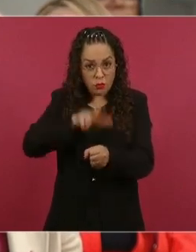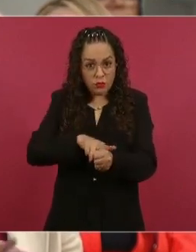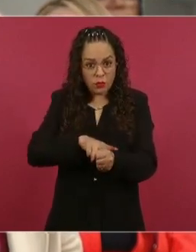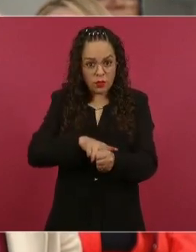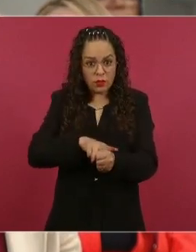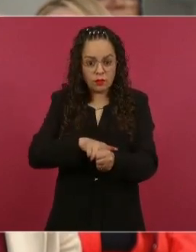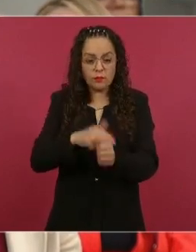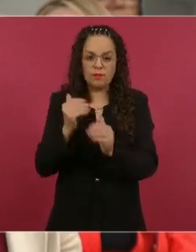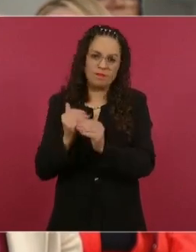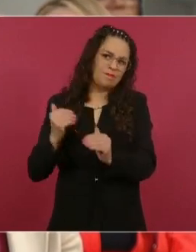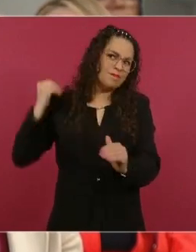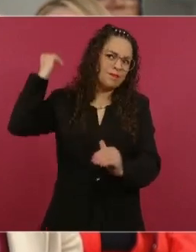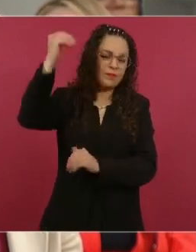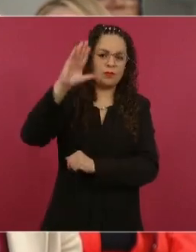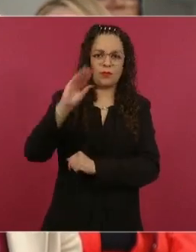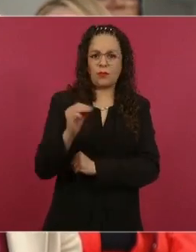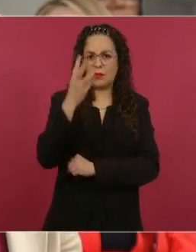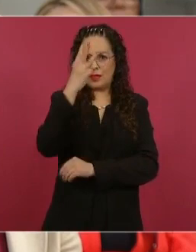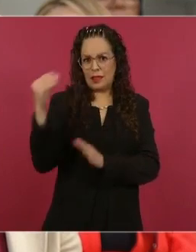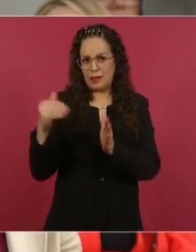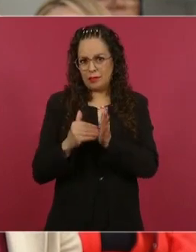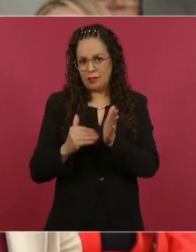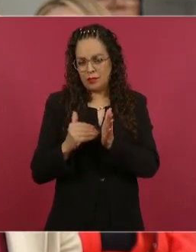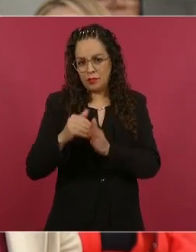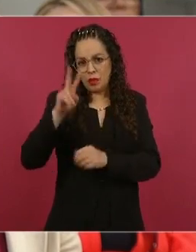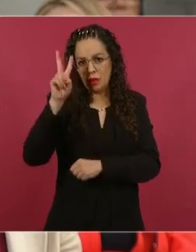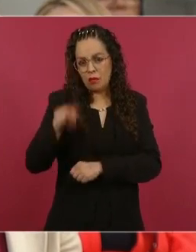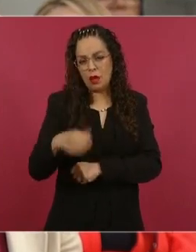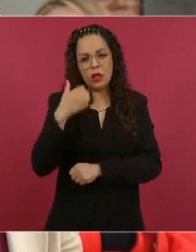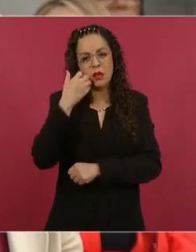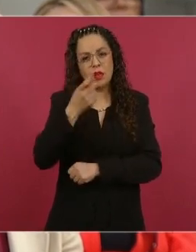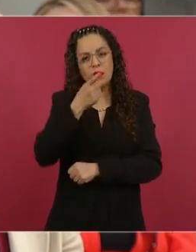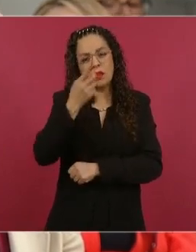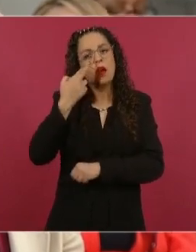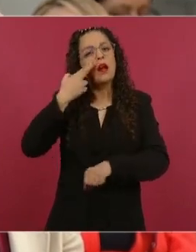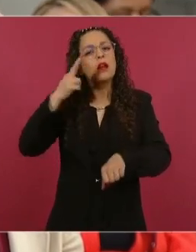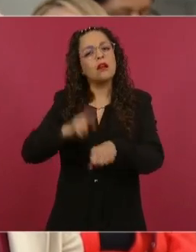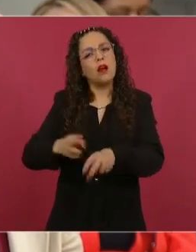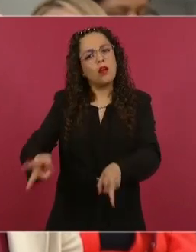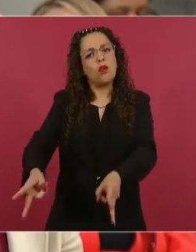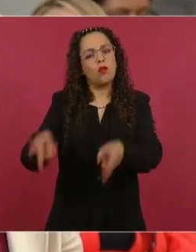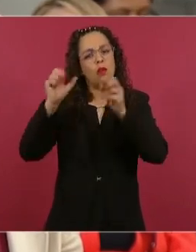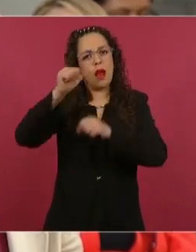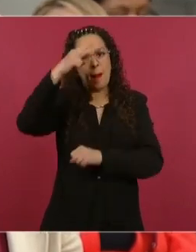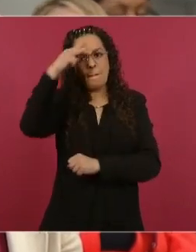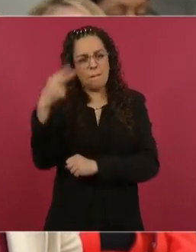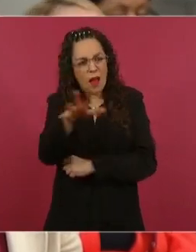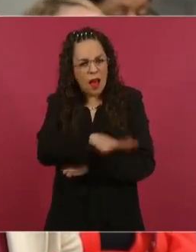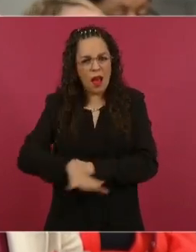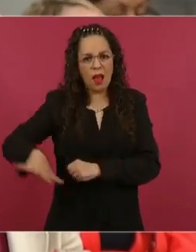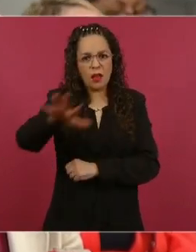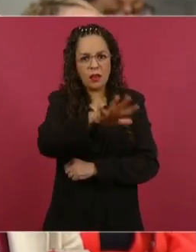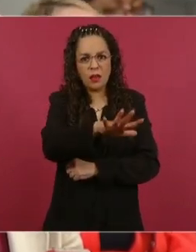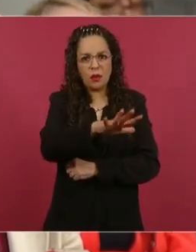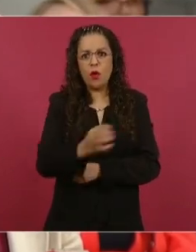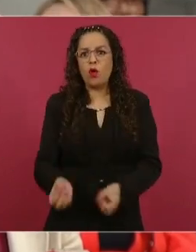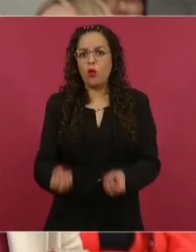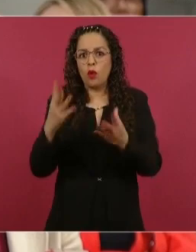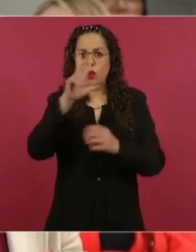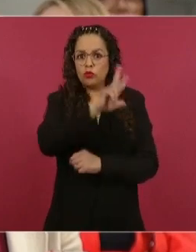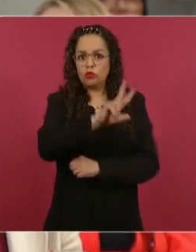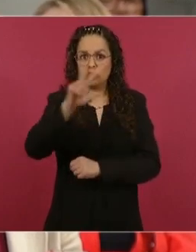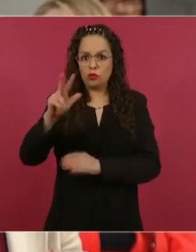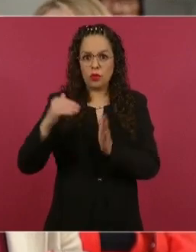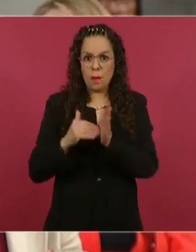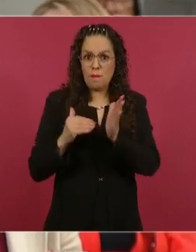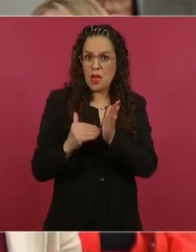más de 93 mil millones. Eso es un robo al pueblo de México por 88 mil millones de pesos, que no es poca